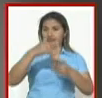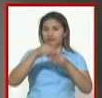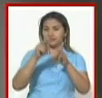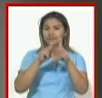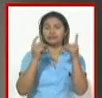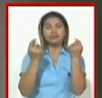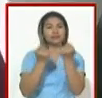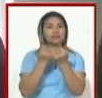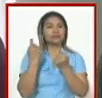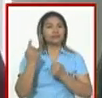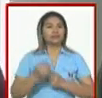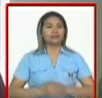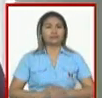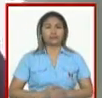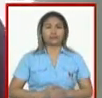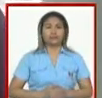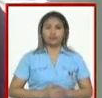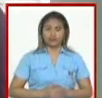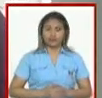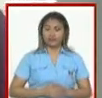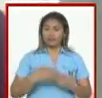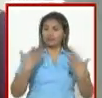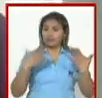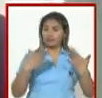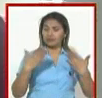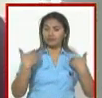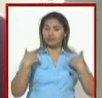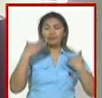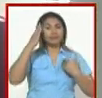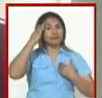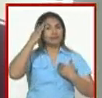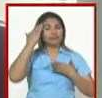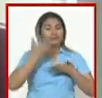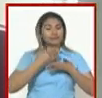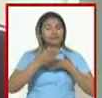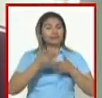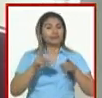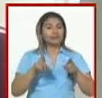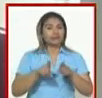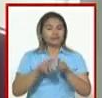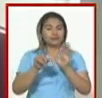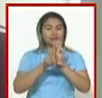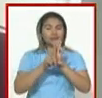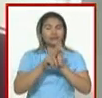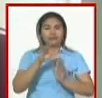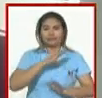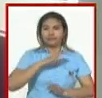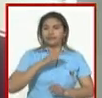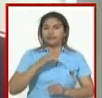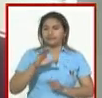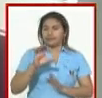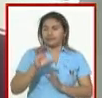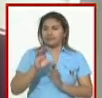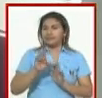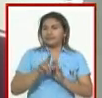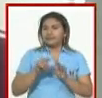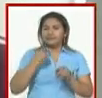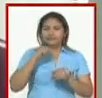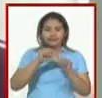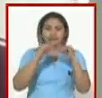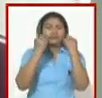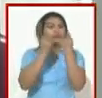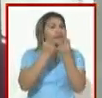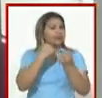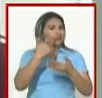departamental el pleno lo tomó conocimiento y paso conforme a la ley a la comisión de constitución la